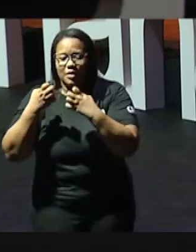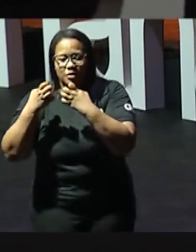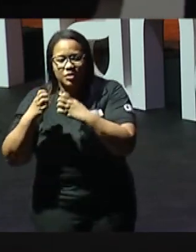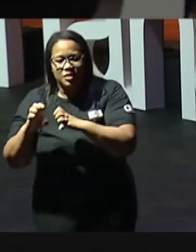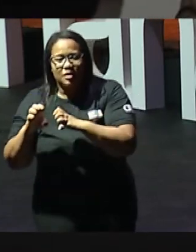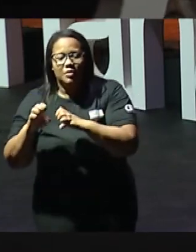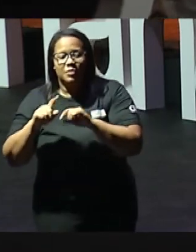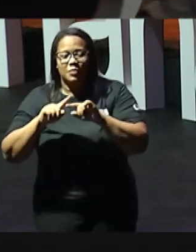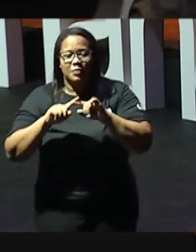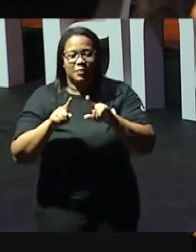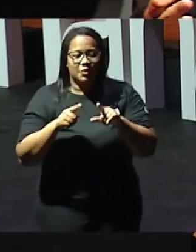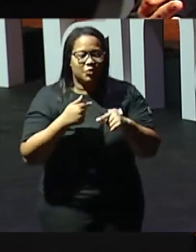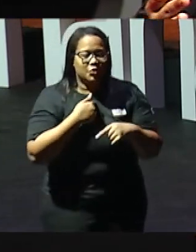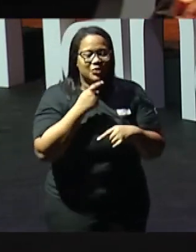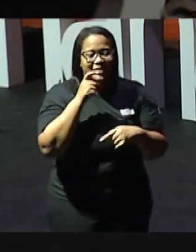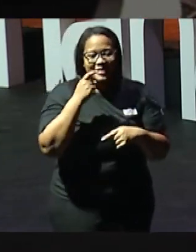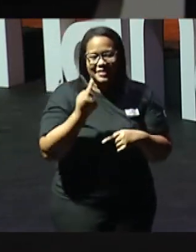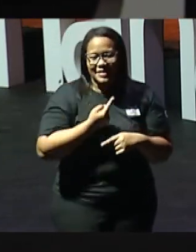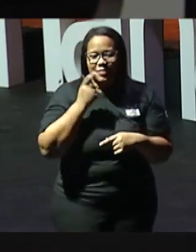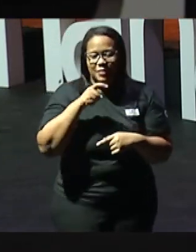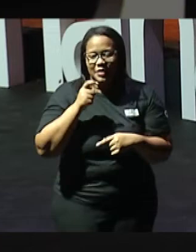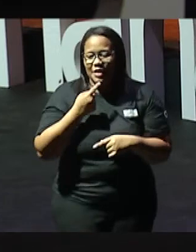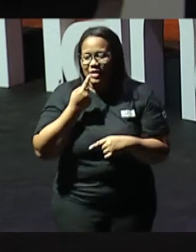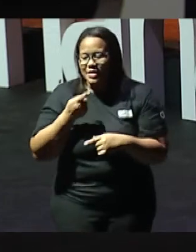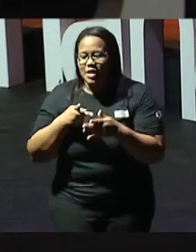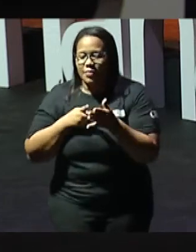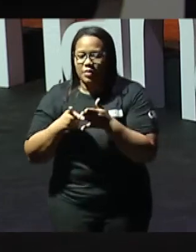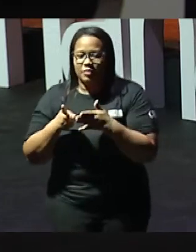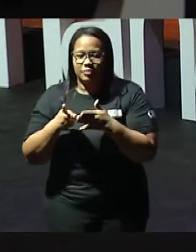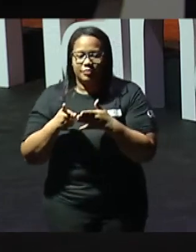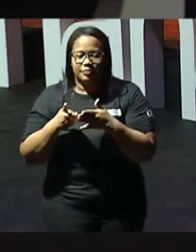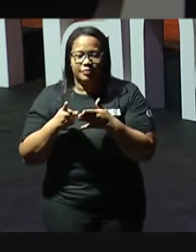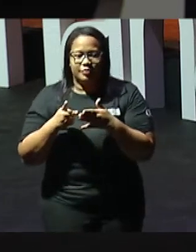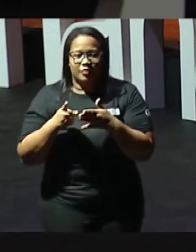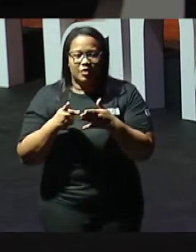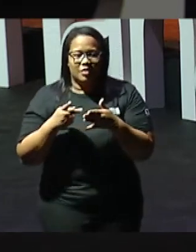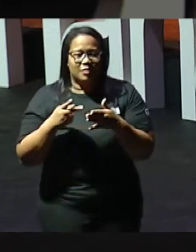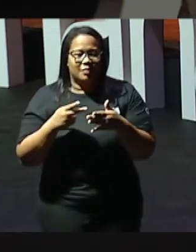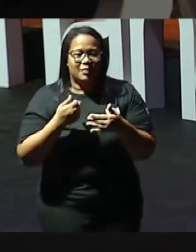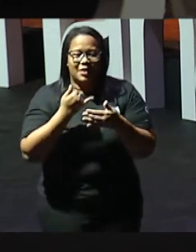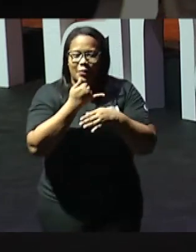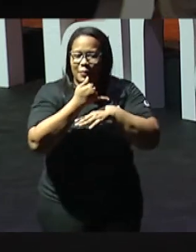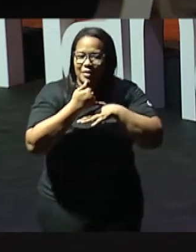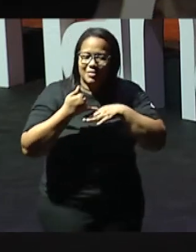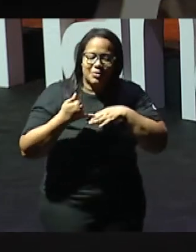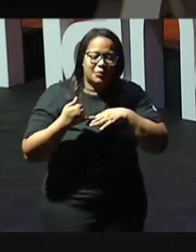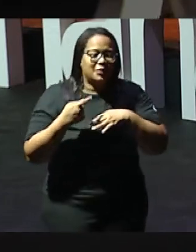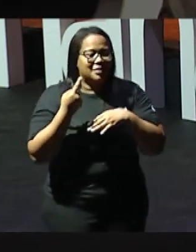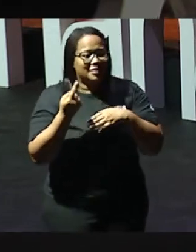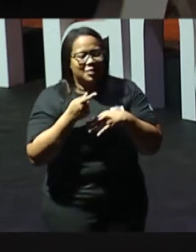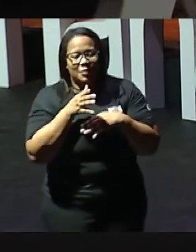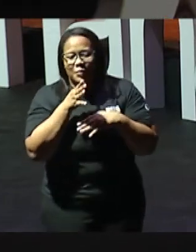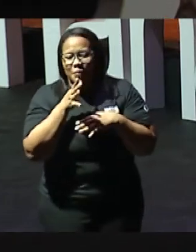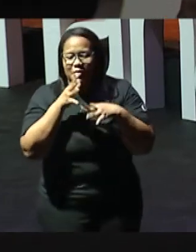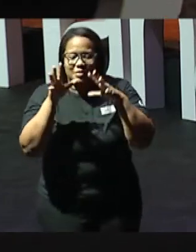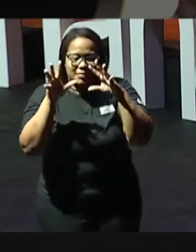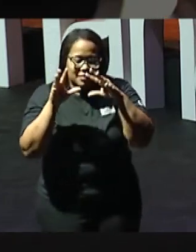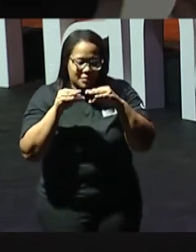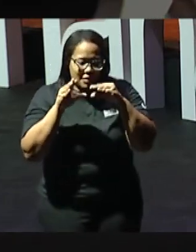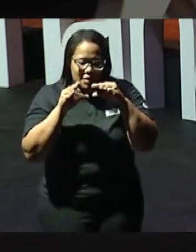operaciones vienen pasamos por 20.000 cosas y cada vez yo veía a mi mamá a pagarse a pagarse a